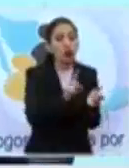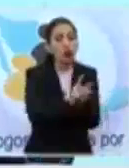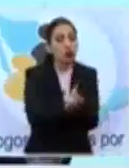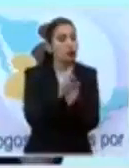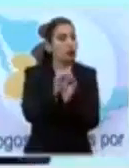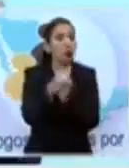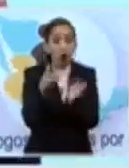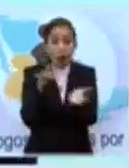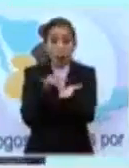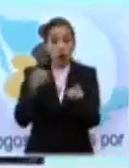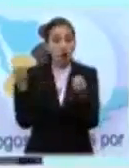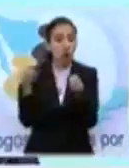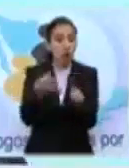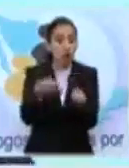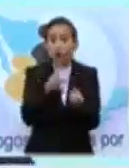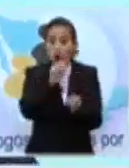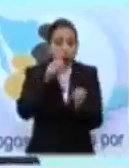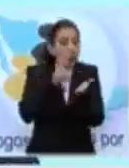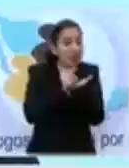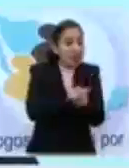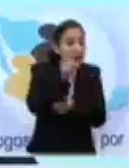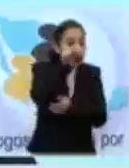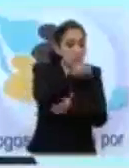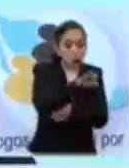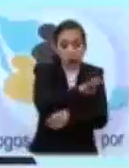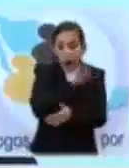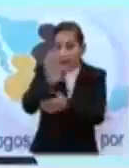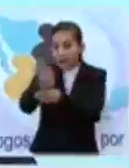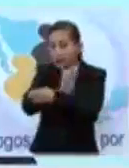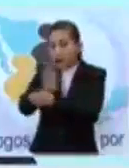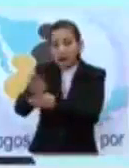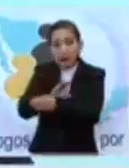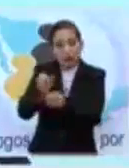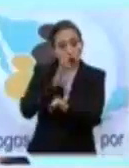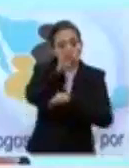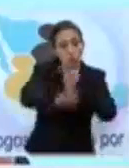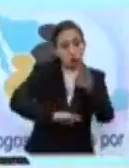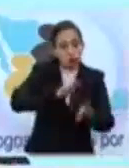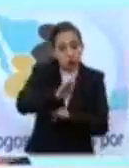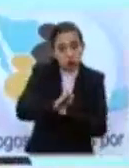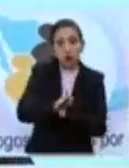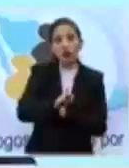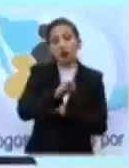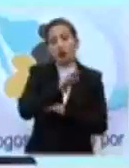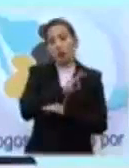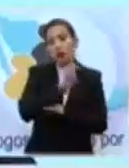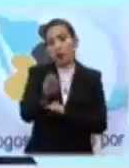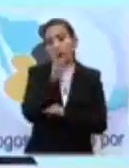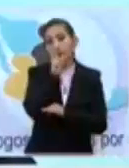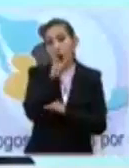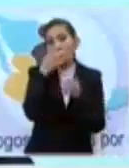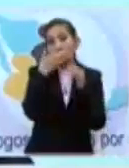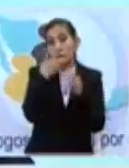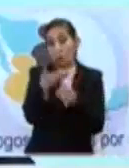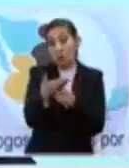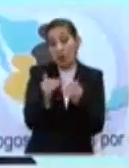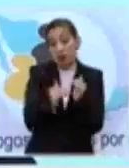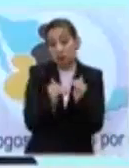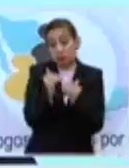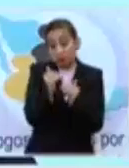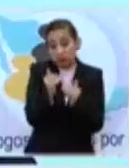el apoyo de un programa, sino el derecho a una serie de beneficios de protección social, se podría mejorar de manera muy